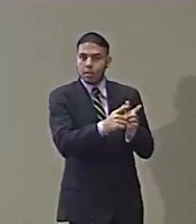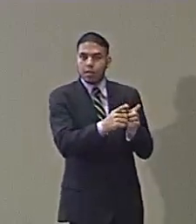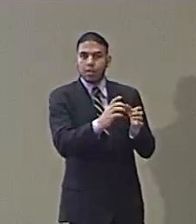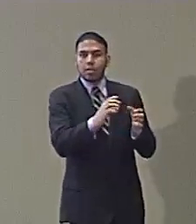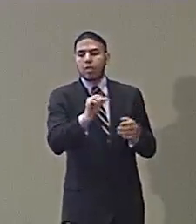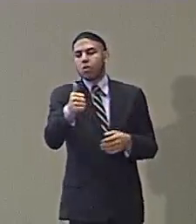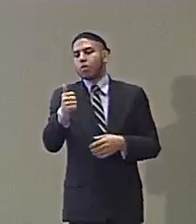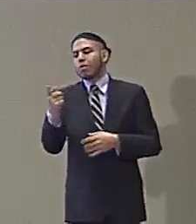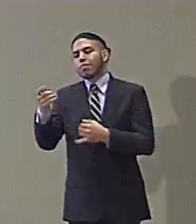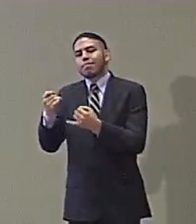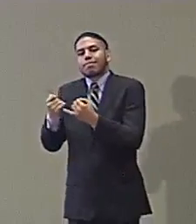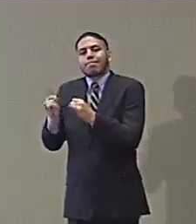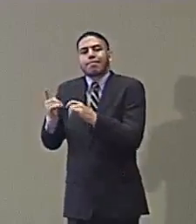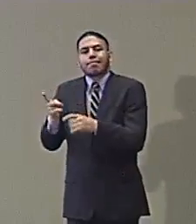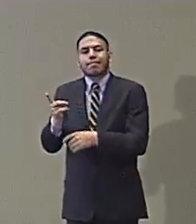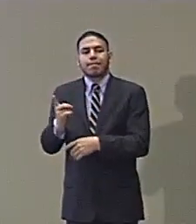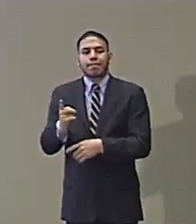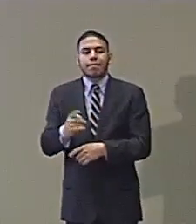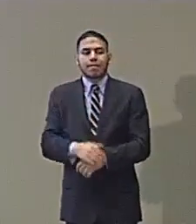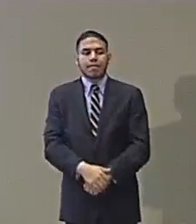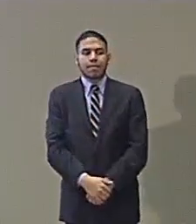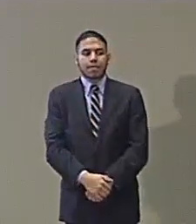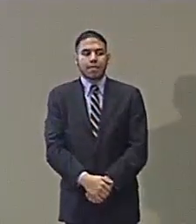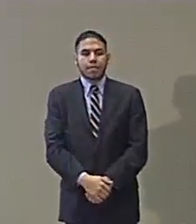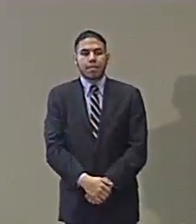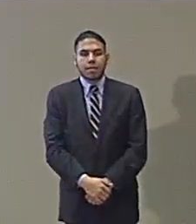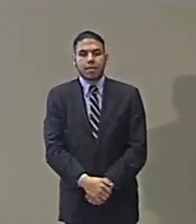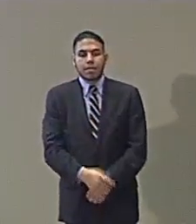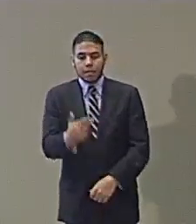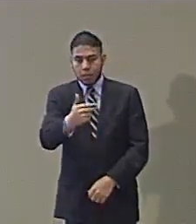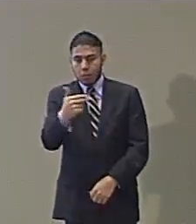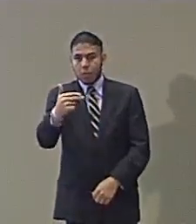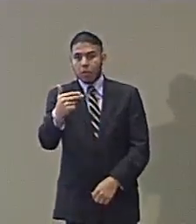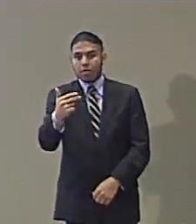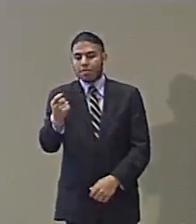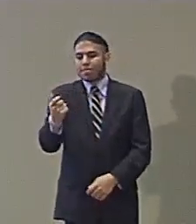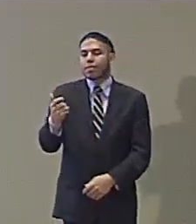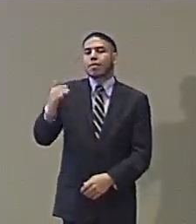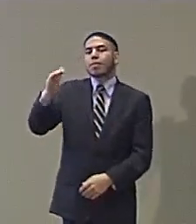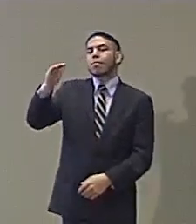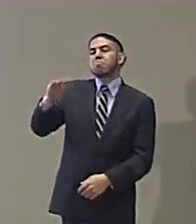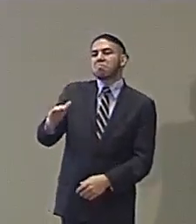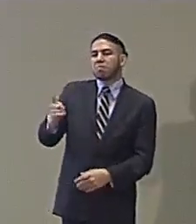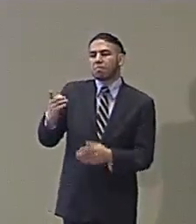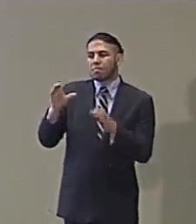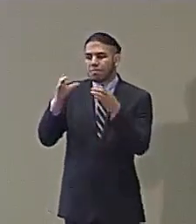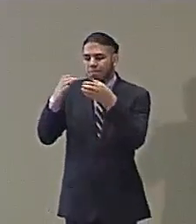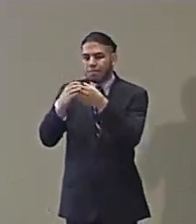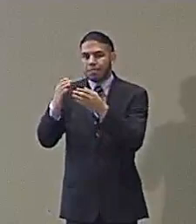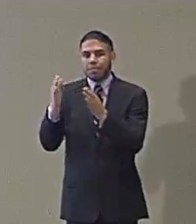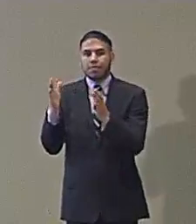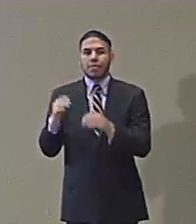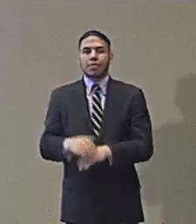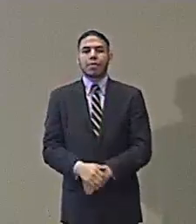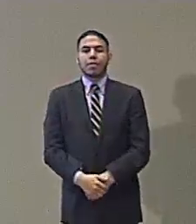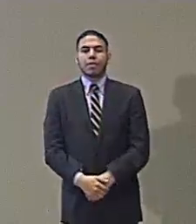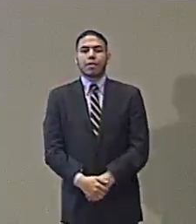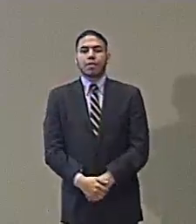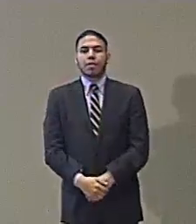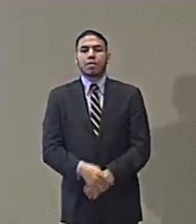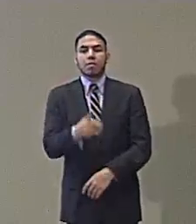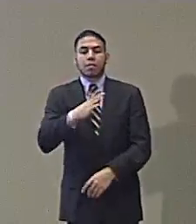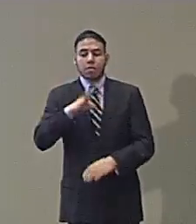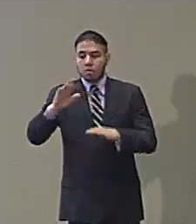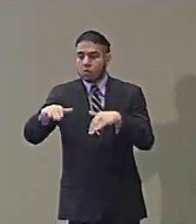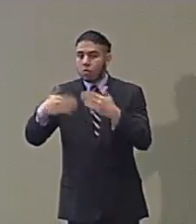per se principalmente los hoteles independientes son de menor tamaño están principalmente situados fuera